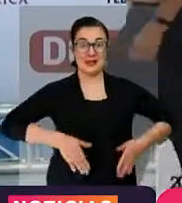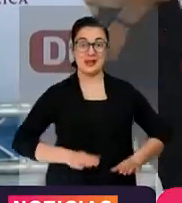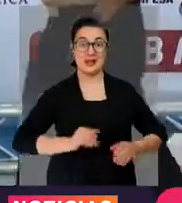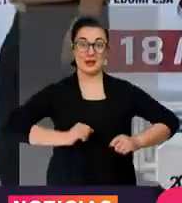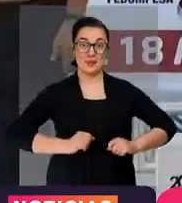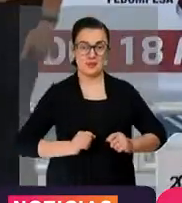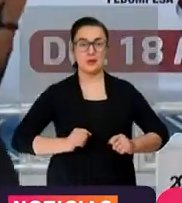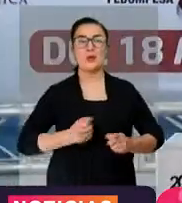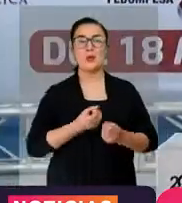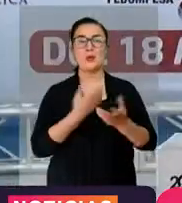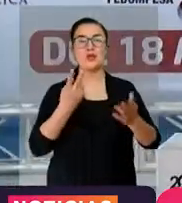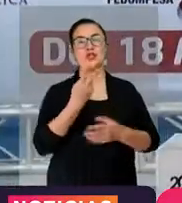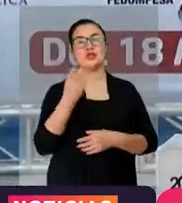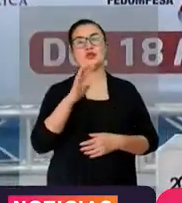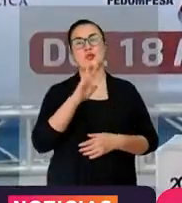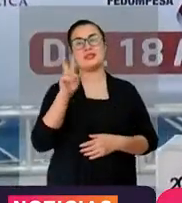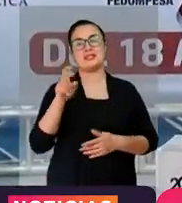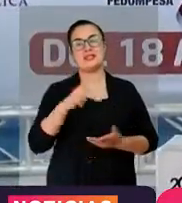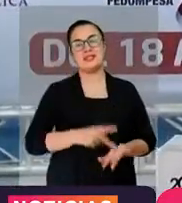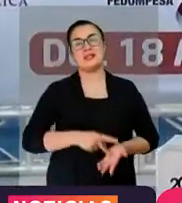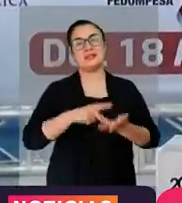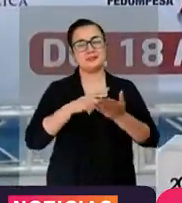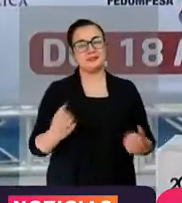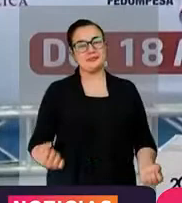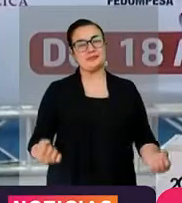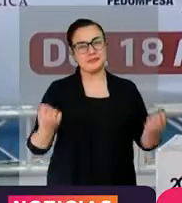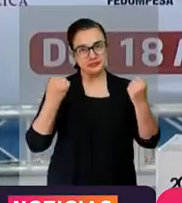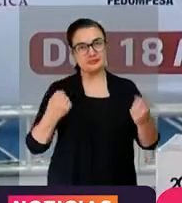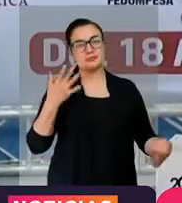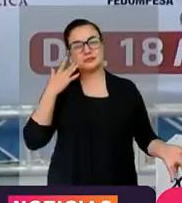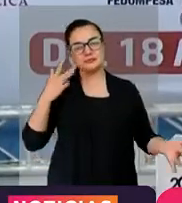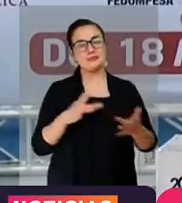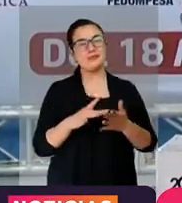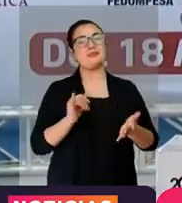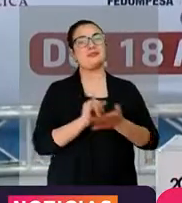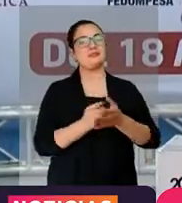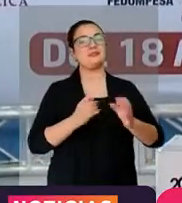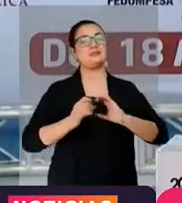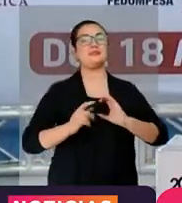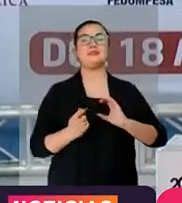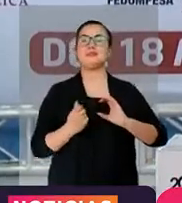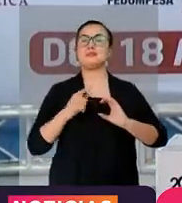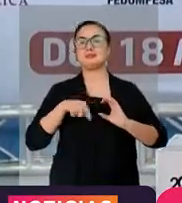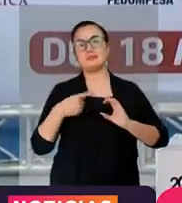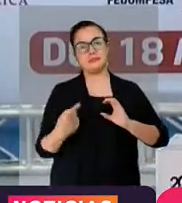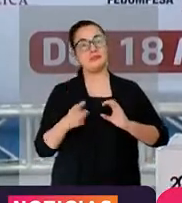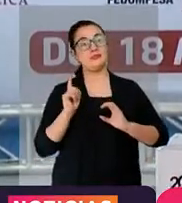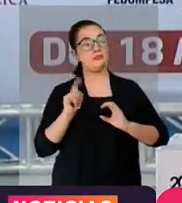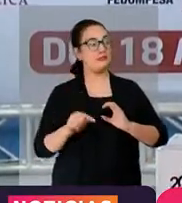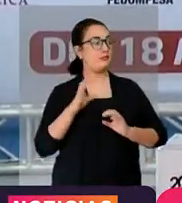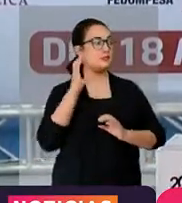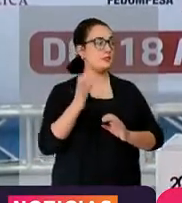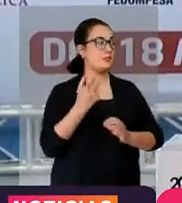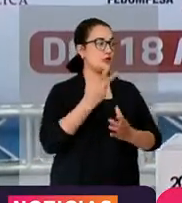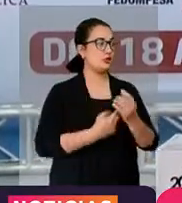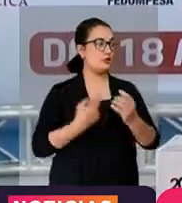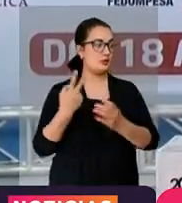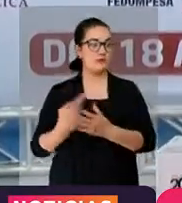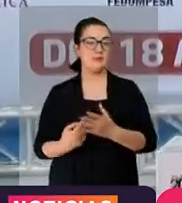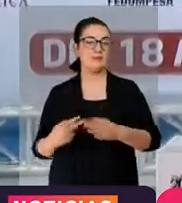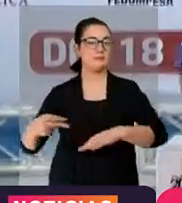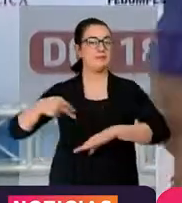de 247 kilogramos levantados, obteniendo la medalla de plata. Así que Colombia sumó un podio más